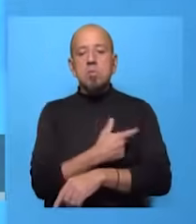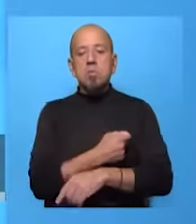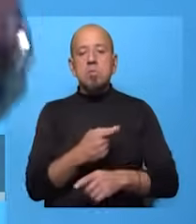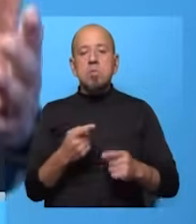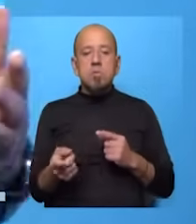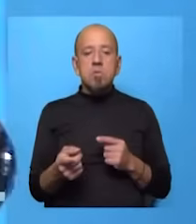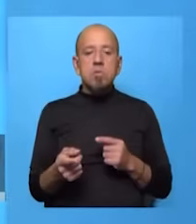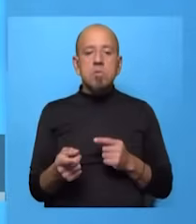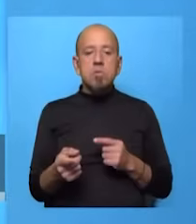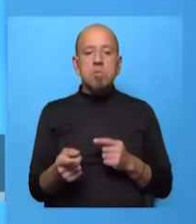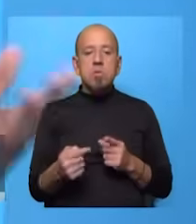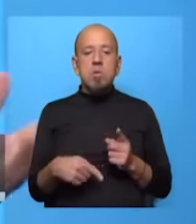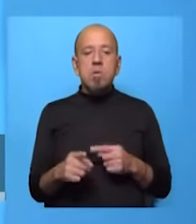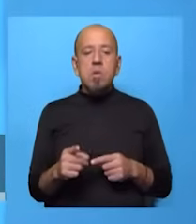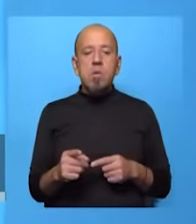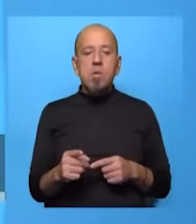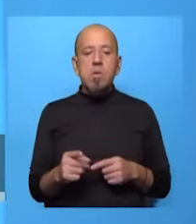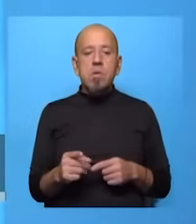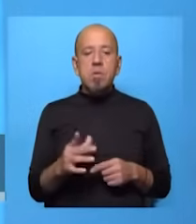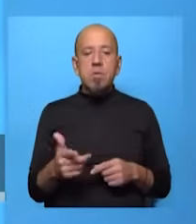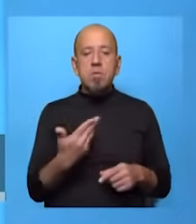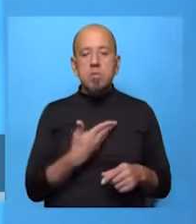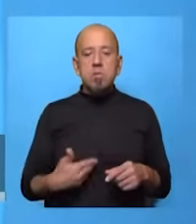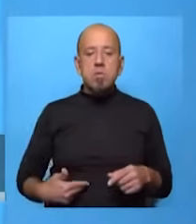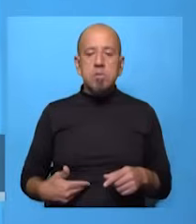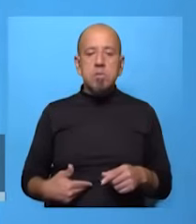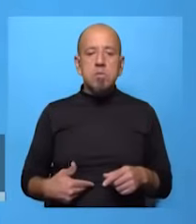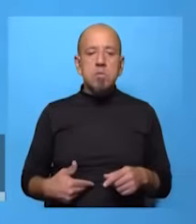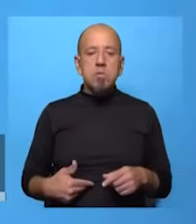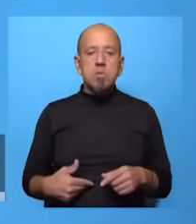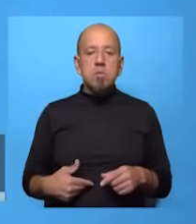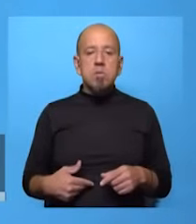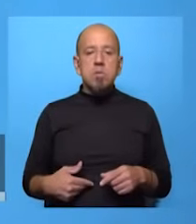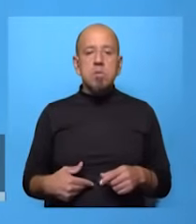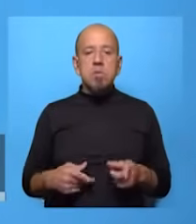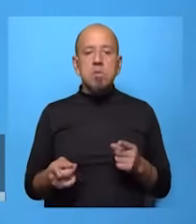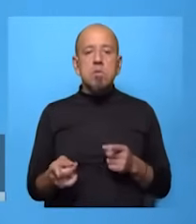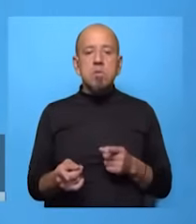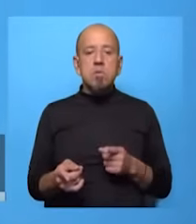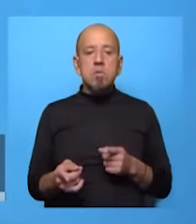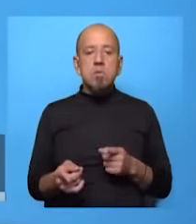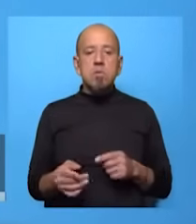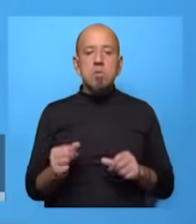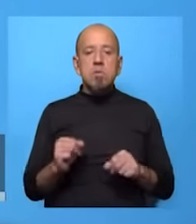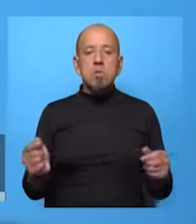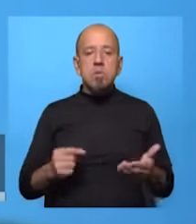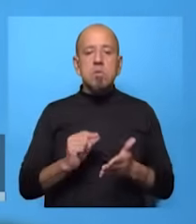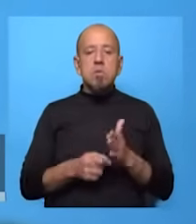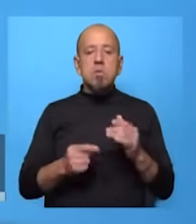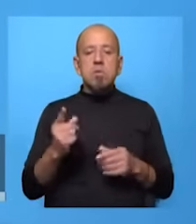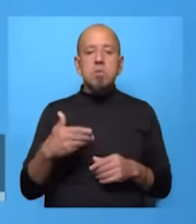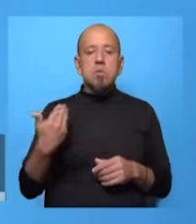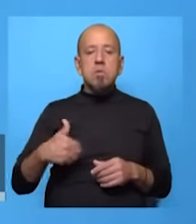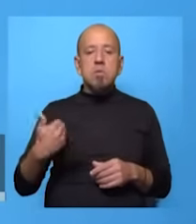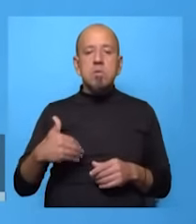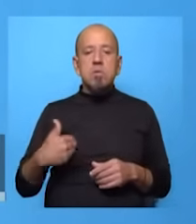vacunas llegamos a tener atención yo creo que ahí el gobierno tuvo acierto un acierto del gobierno es haber logrado firmar con Argentina Por supuesto